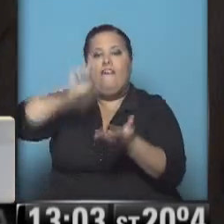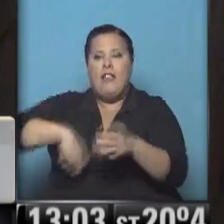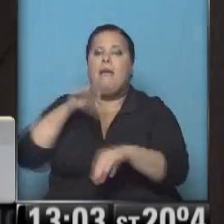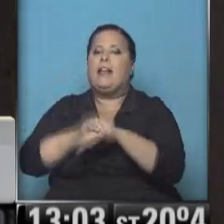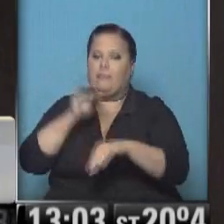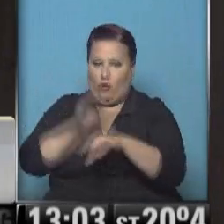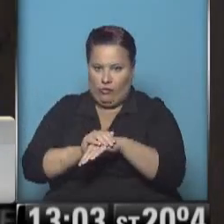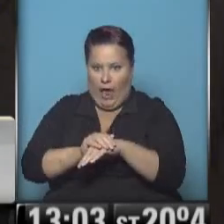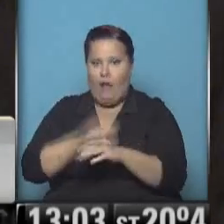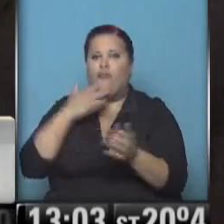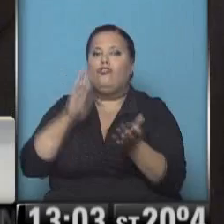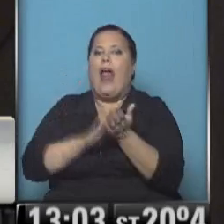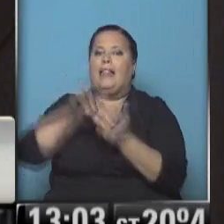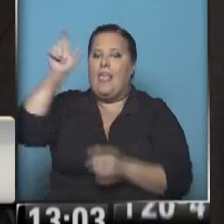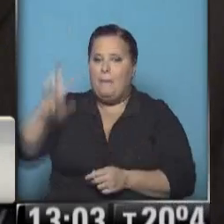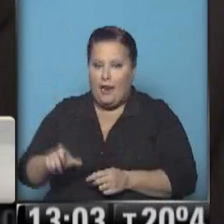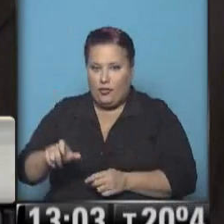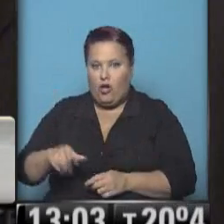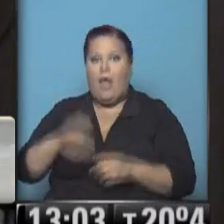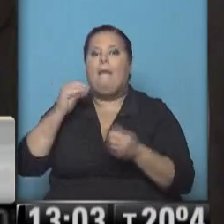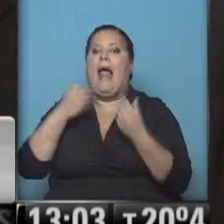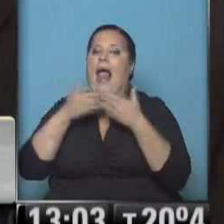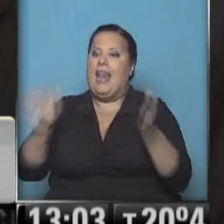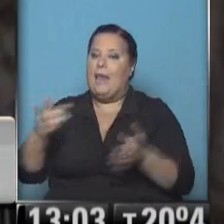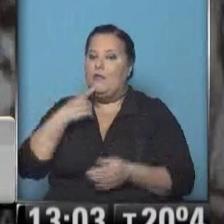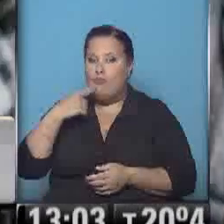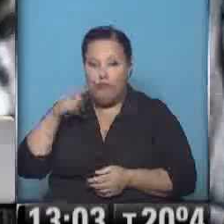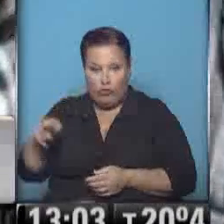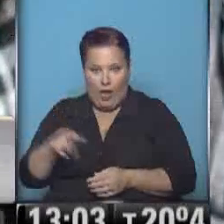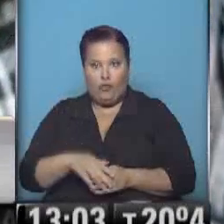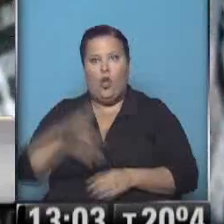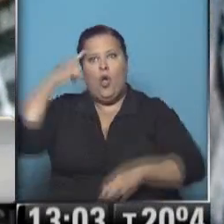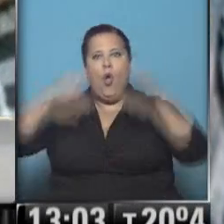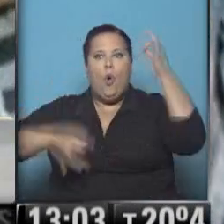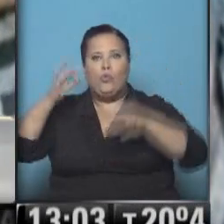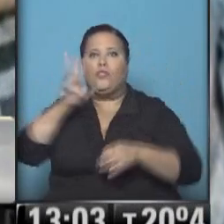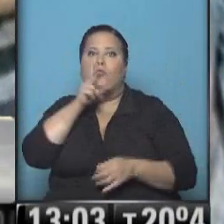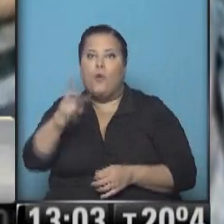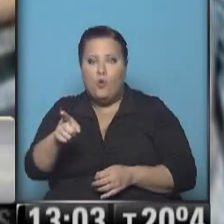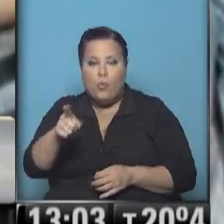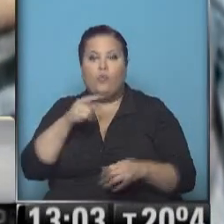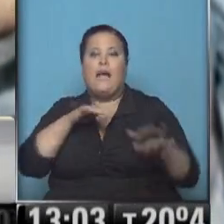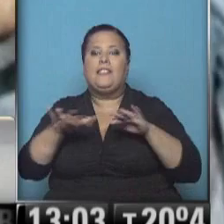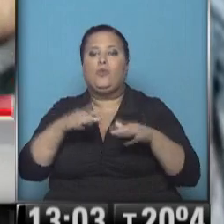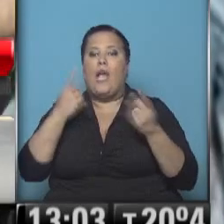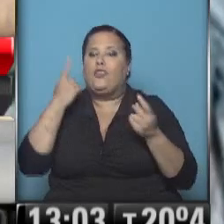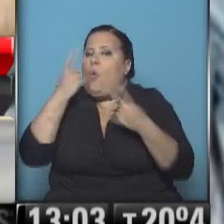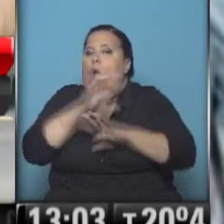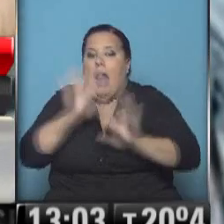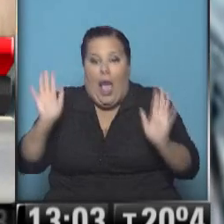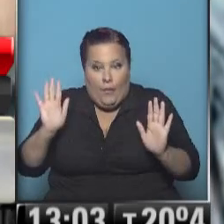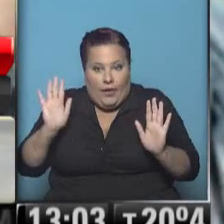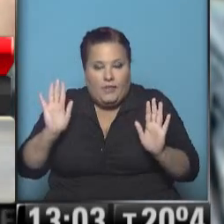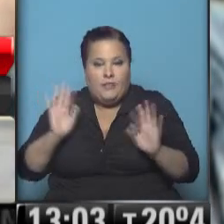la responsabilidad de la garantía personal por la liberación de Kevin, y la justicia rusa, en una situación de excepción absoluta,